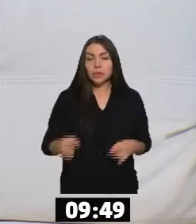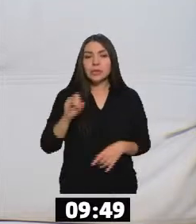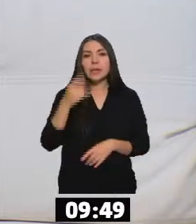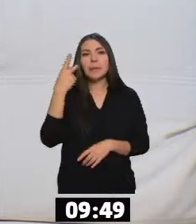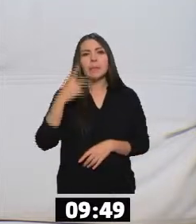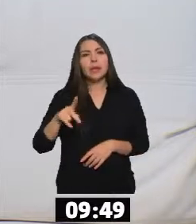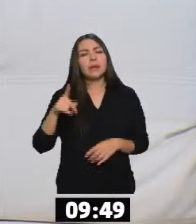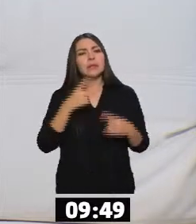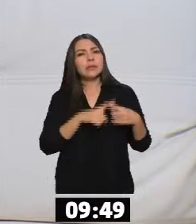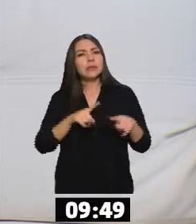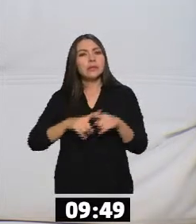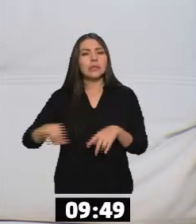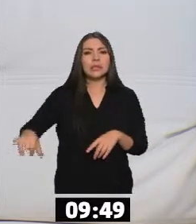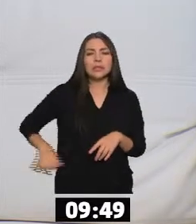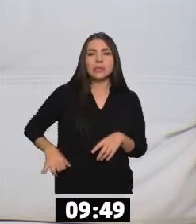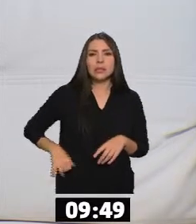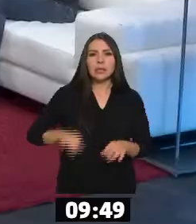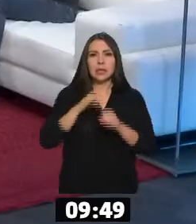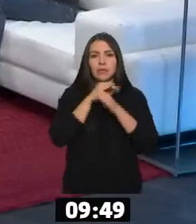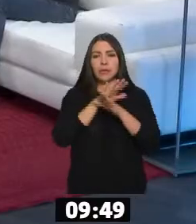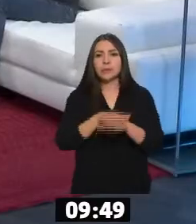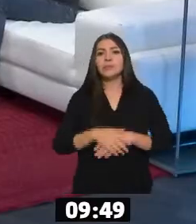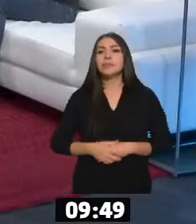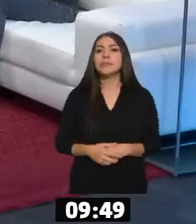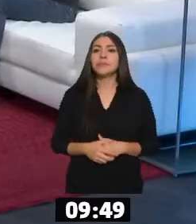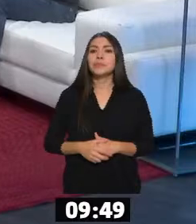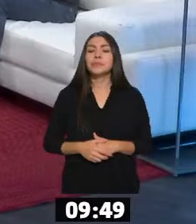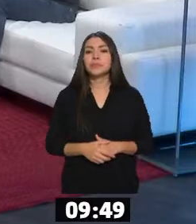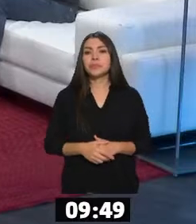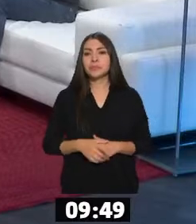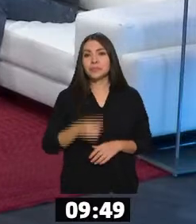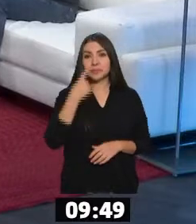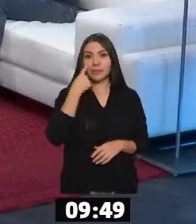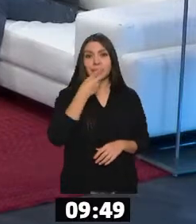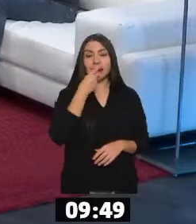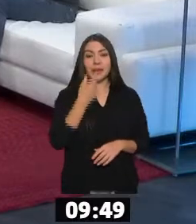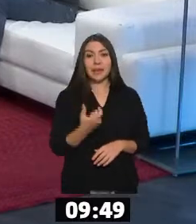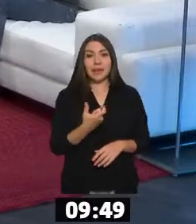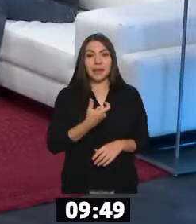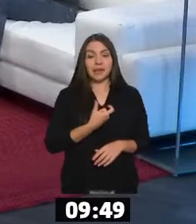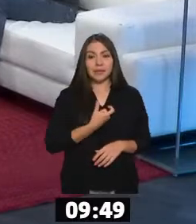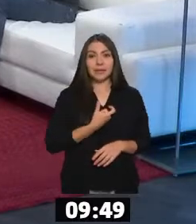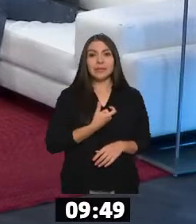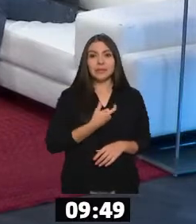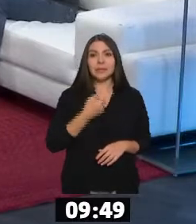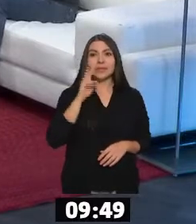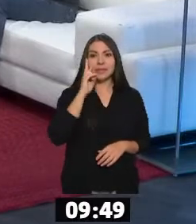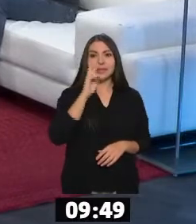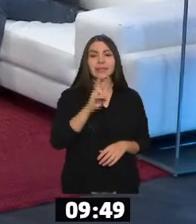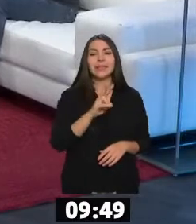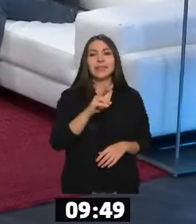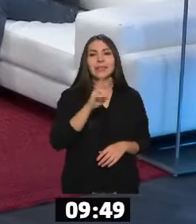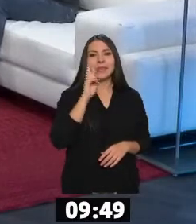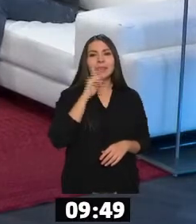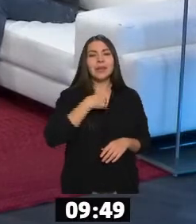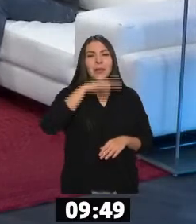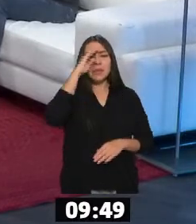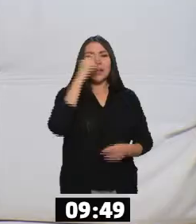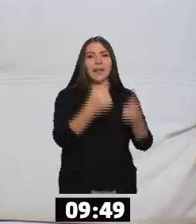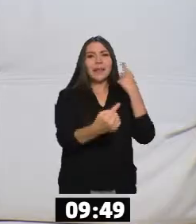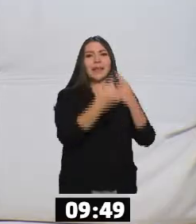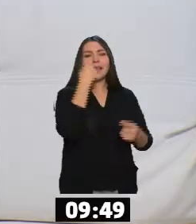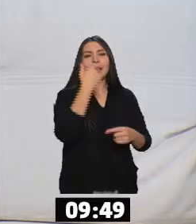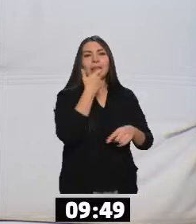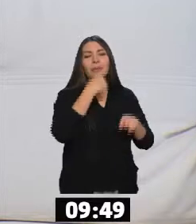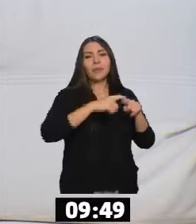me Uno quedó viendo cuando pensaría- dijo medallas, no me vayas a alburear, Charlo. ¿Se fijó? Sí. ¿Se fijó? Y yo también. Cállate. Siga, maestro. Uno de los